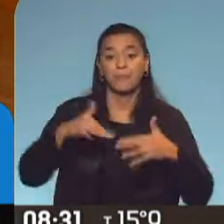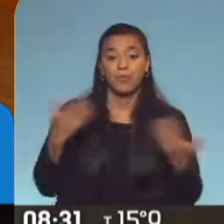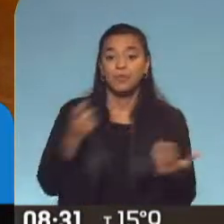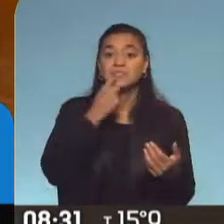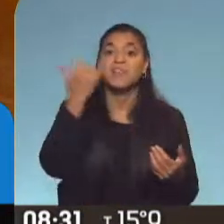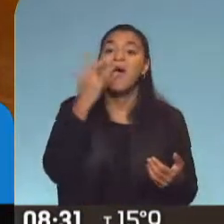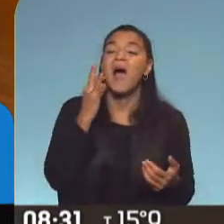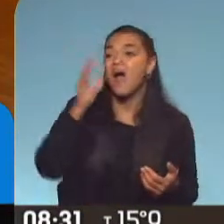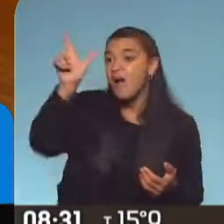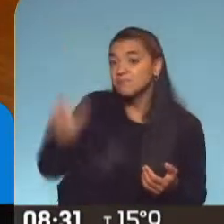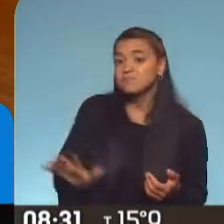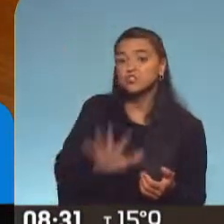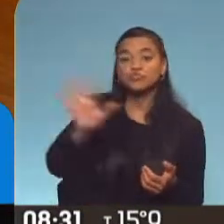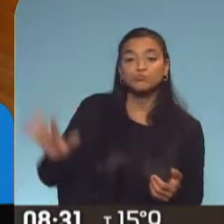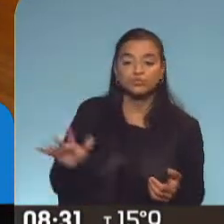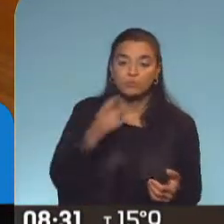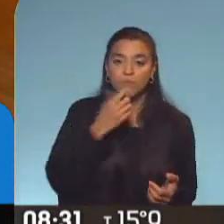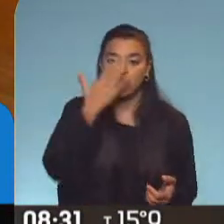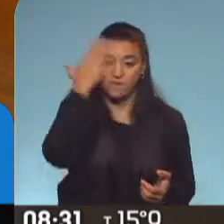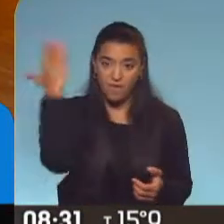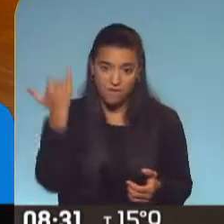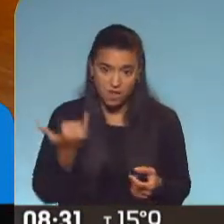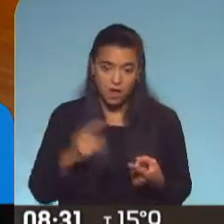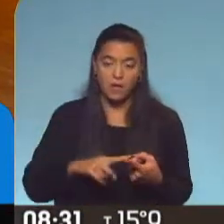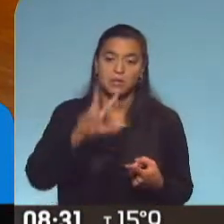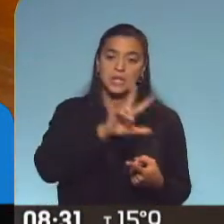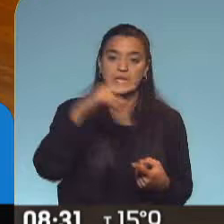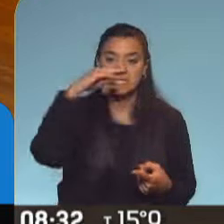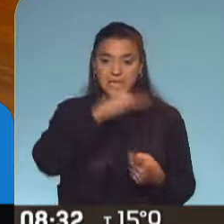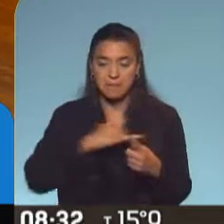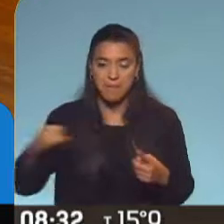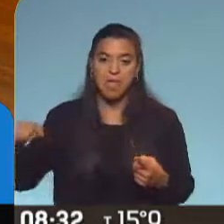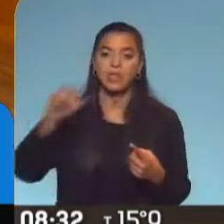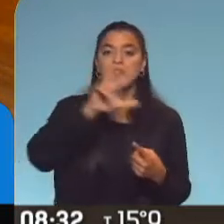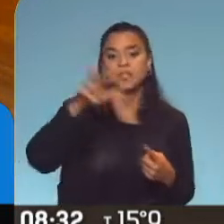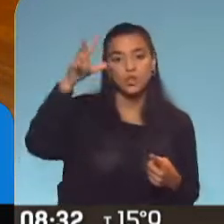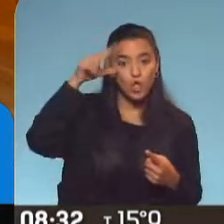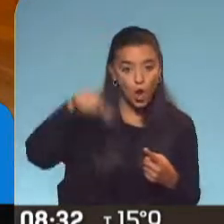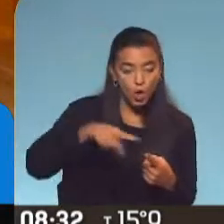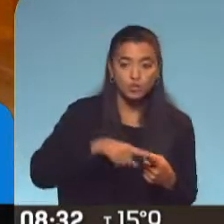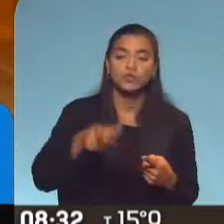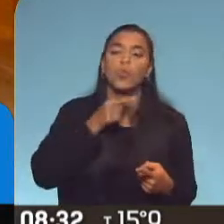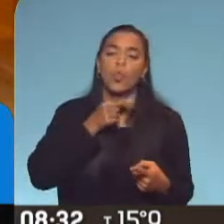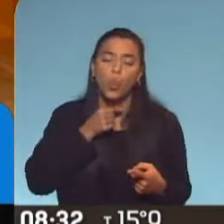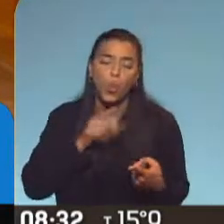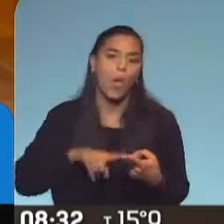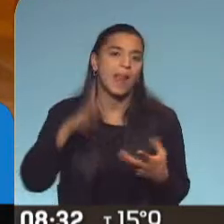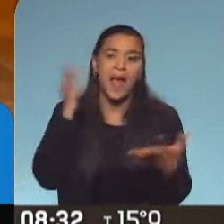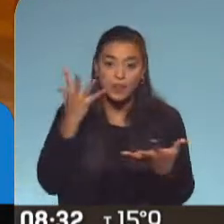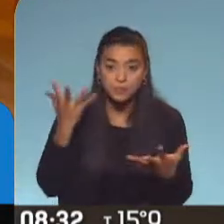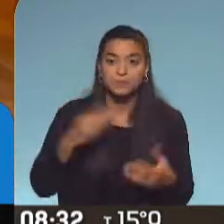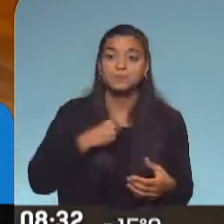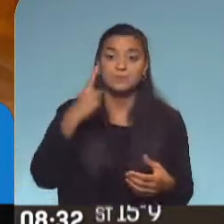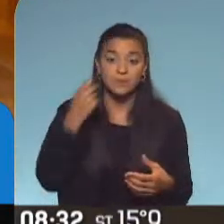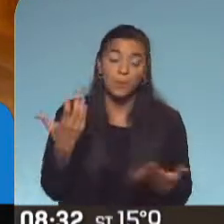a un caso sospechoso. Cuando uno tiene fiebre, ¿no? 37,5, 38, cuando duele la garganta, cuando tiene un síntoma, hay que